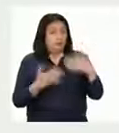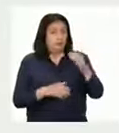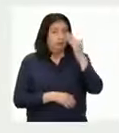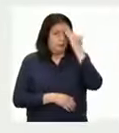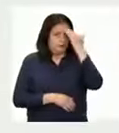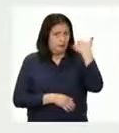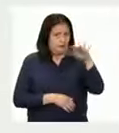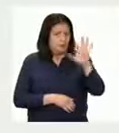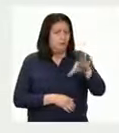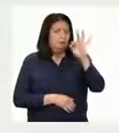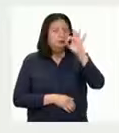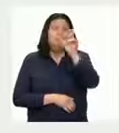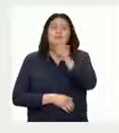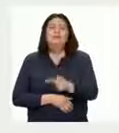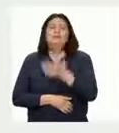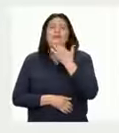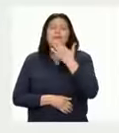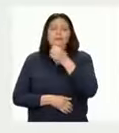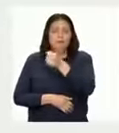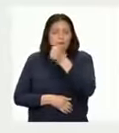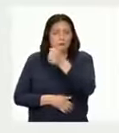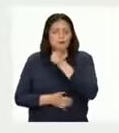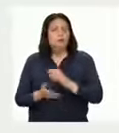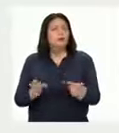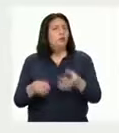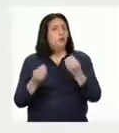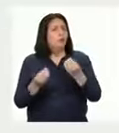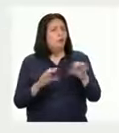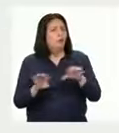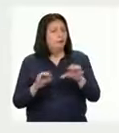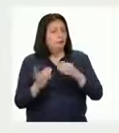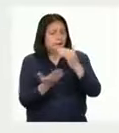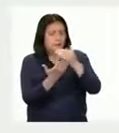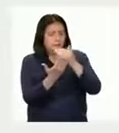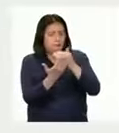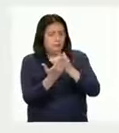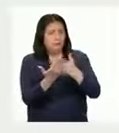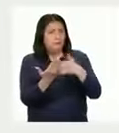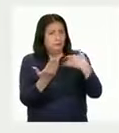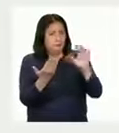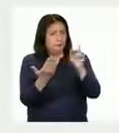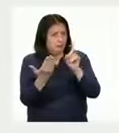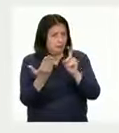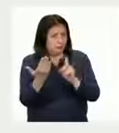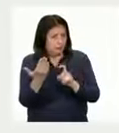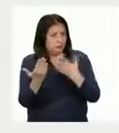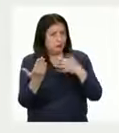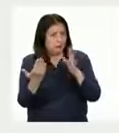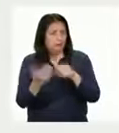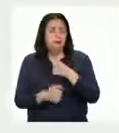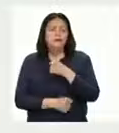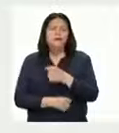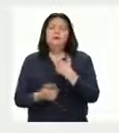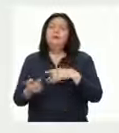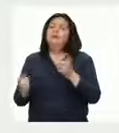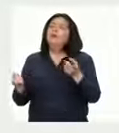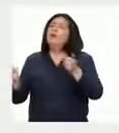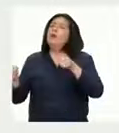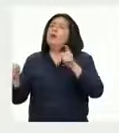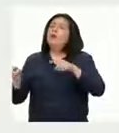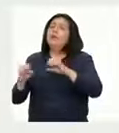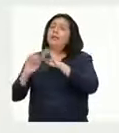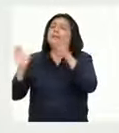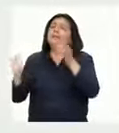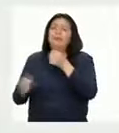haber seleccionado el entrevistado, definido cómo lo vas a entrevistar, elaborado las preguntas de tu entrevista y coordinado las fechas para